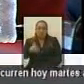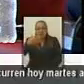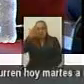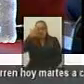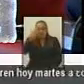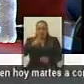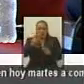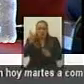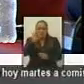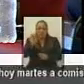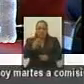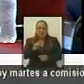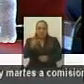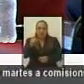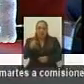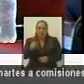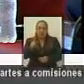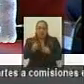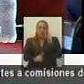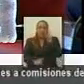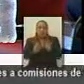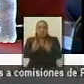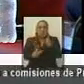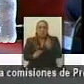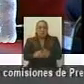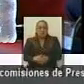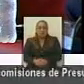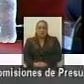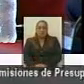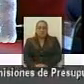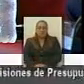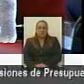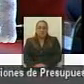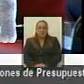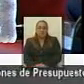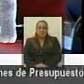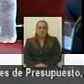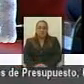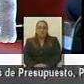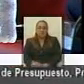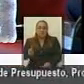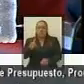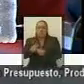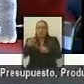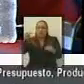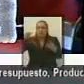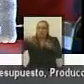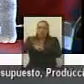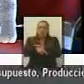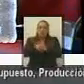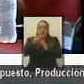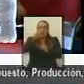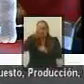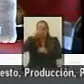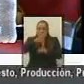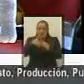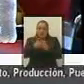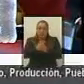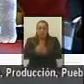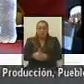un gran porcentaje de que aquellos peruanos que están en el fondo de la